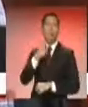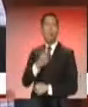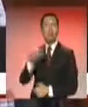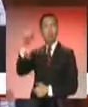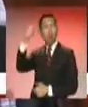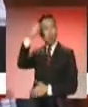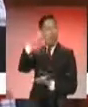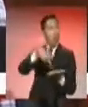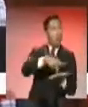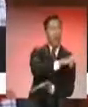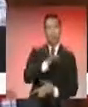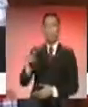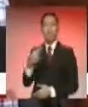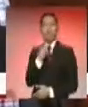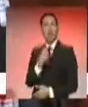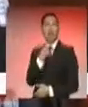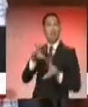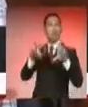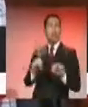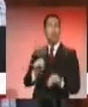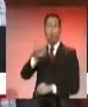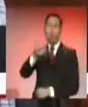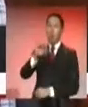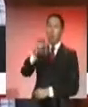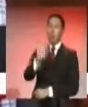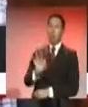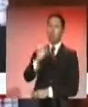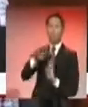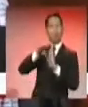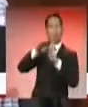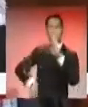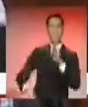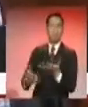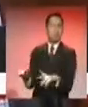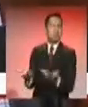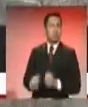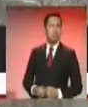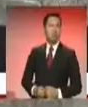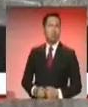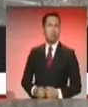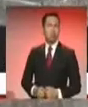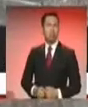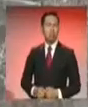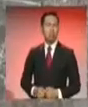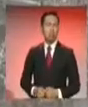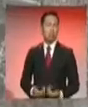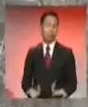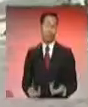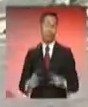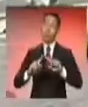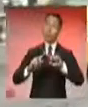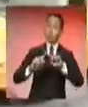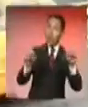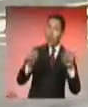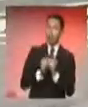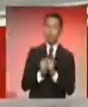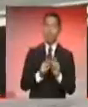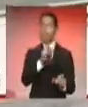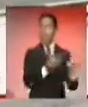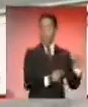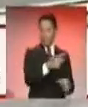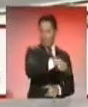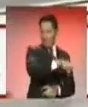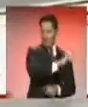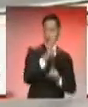la obligación, conforme lo establece la Constitución, de entregar al IES. Sin embargo, no todos critican a